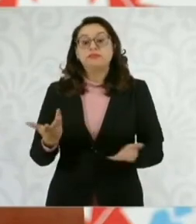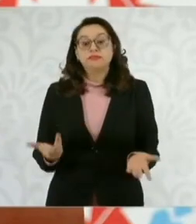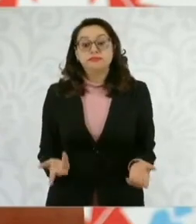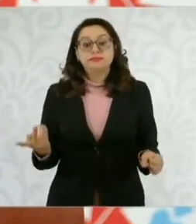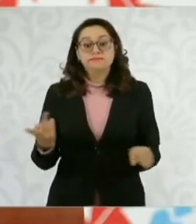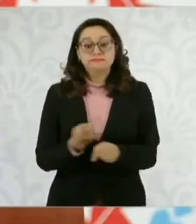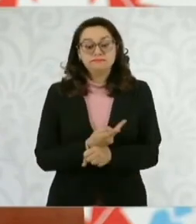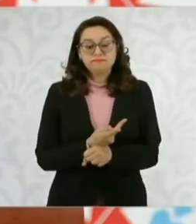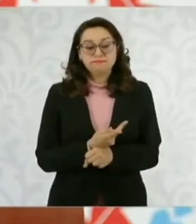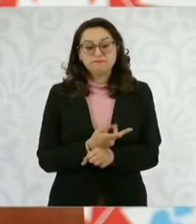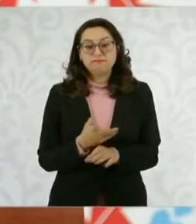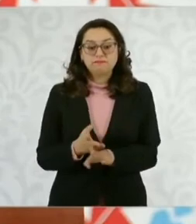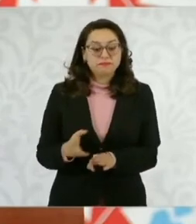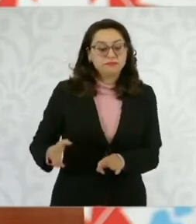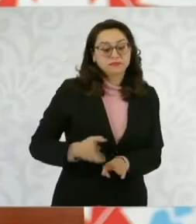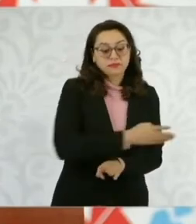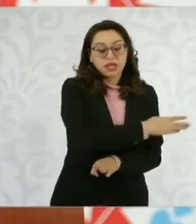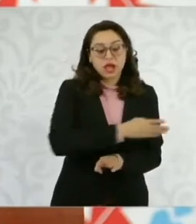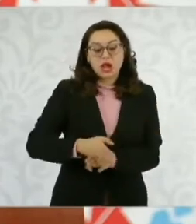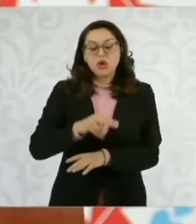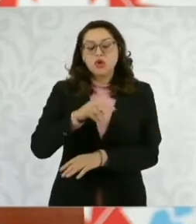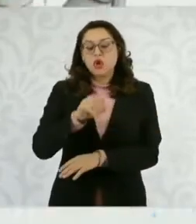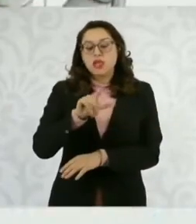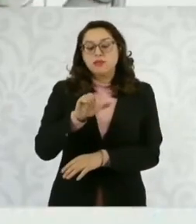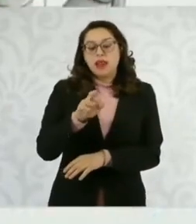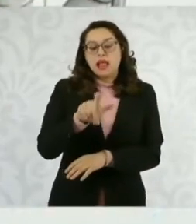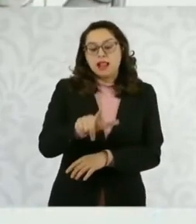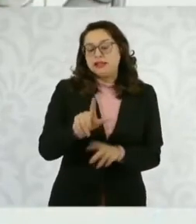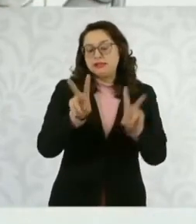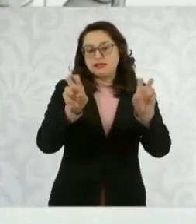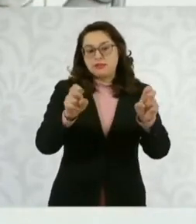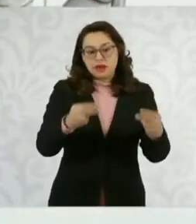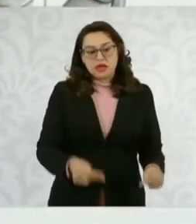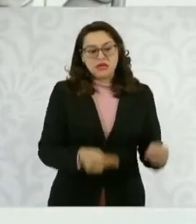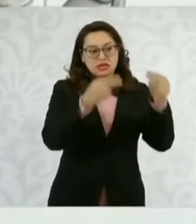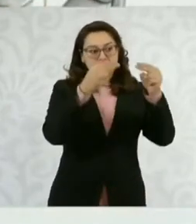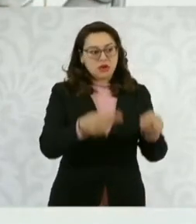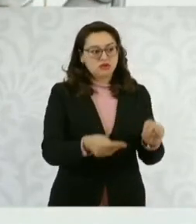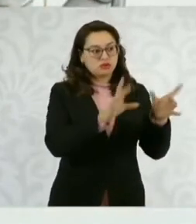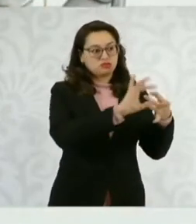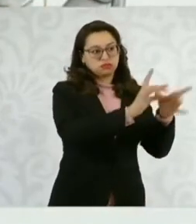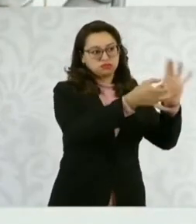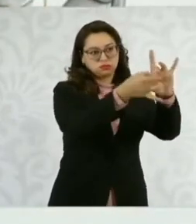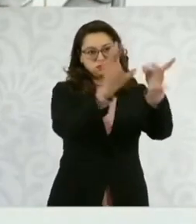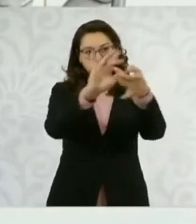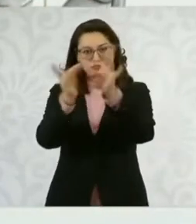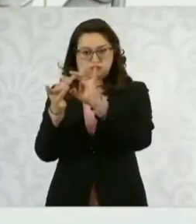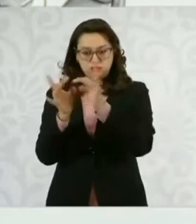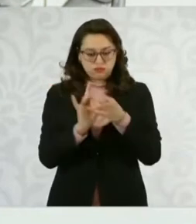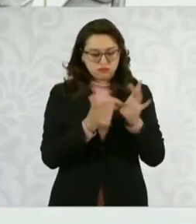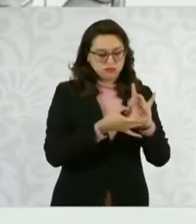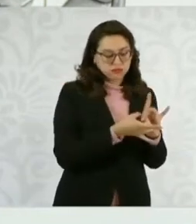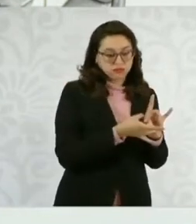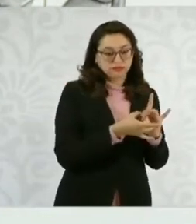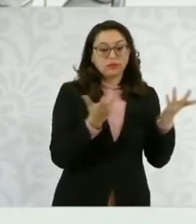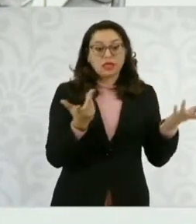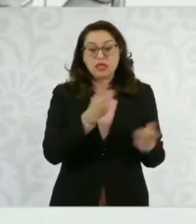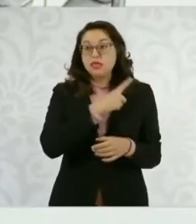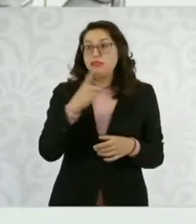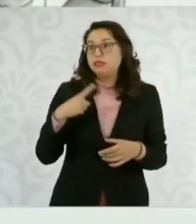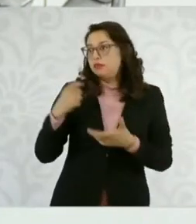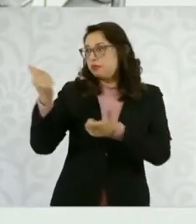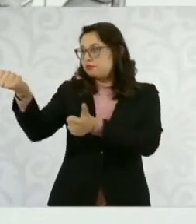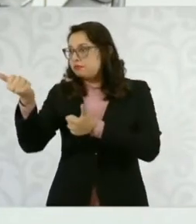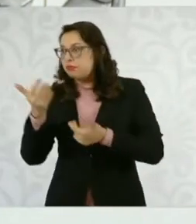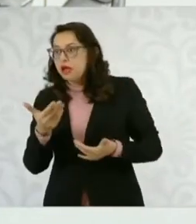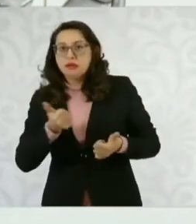la visión era la globalización. Entonces, no importaba dónde se fabricaran las cosas, había que traerlas de los